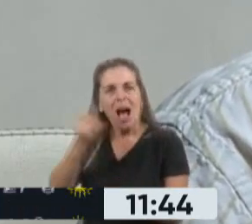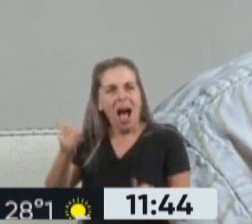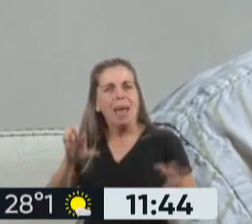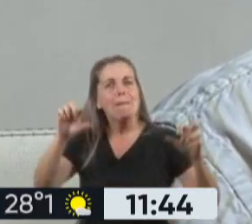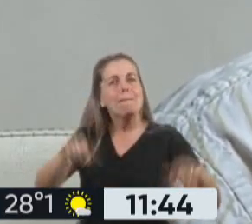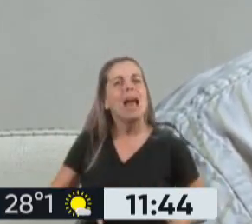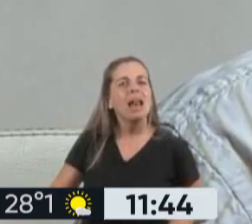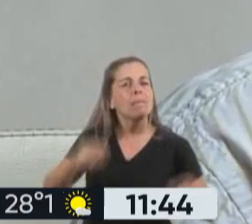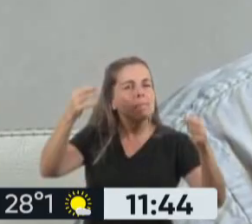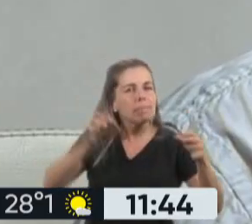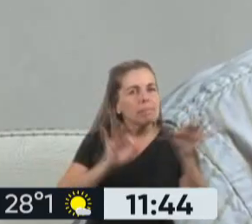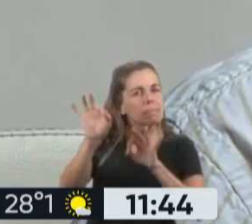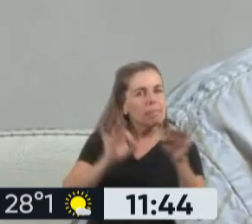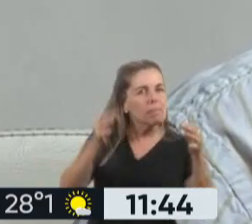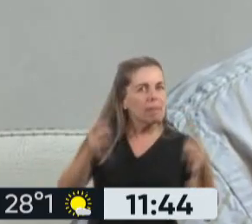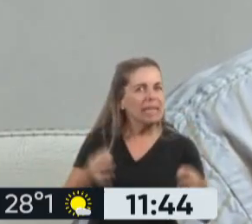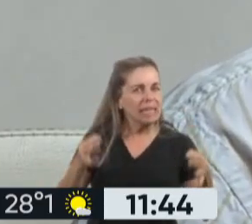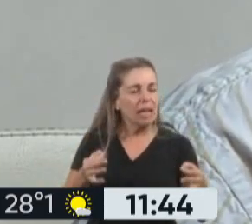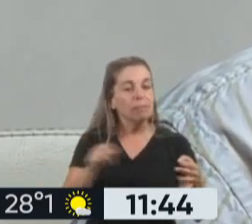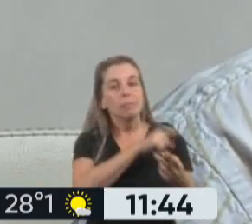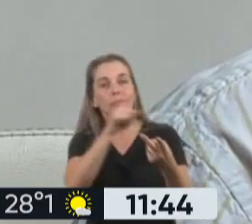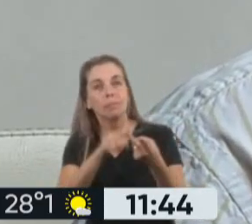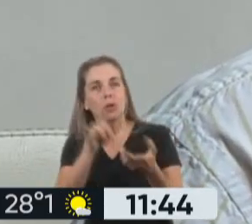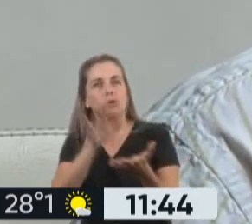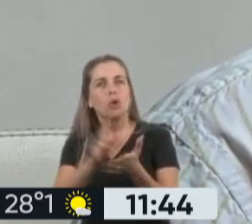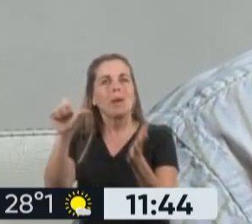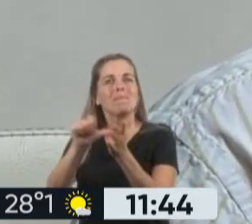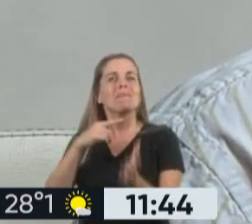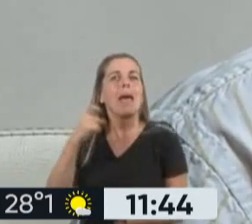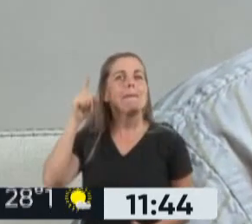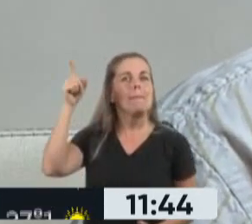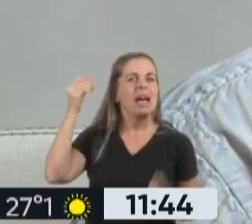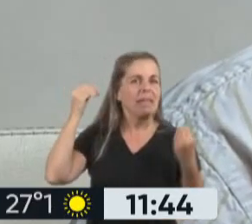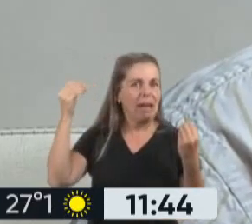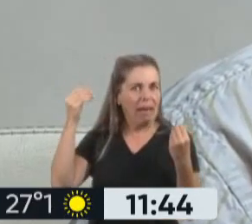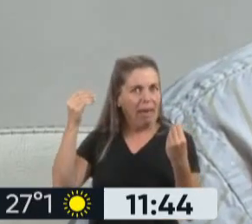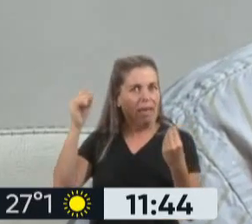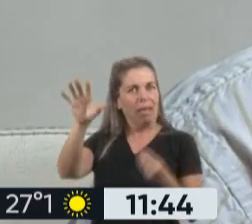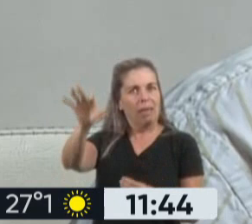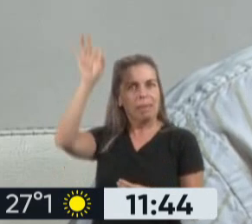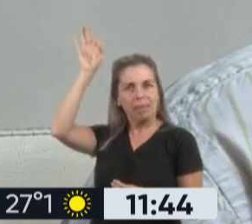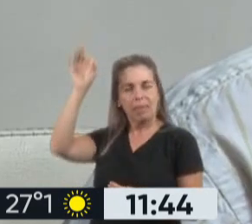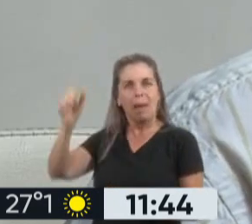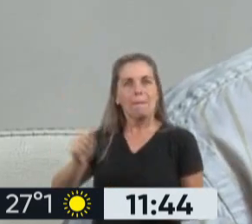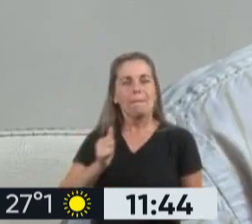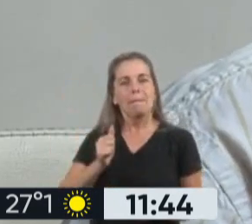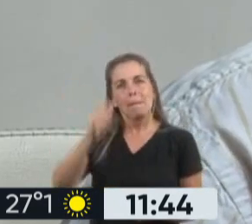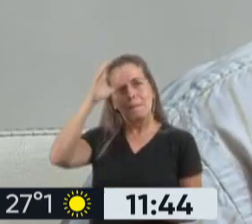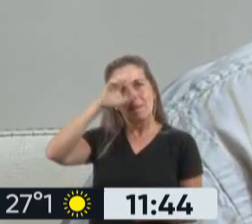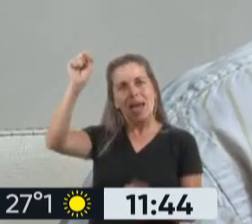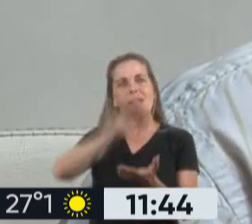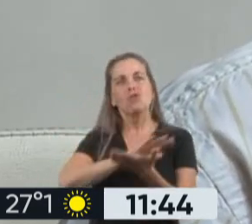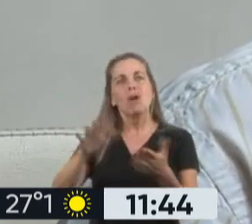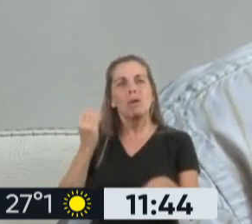para la gente de la ex-AFIP. Y con respecto al tema de España, que haya nombrado un nuevo embajador en Argentina, quería saber cómo toma